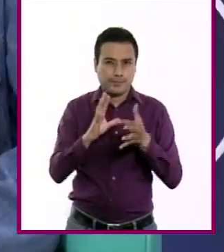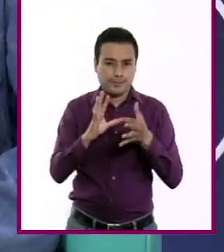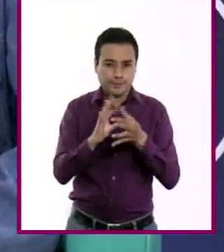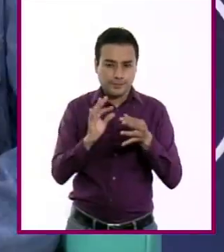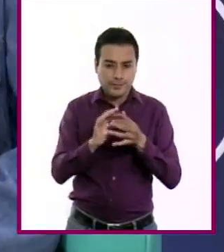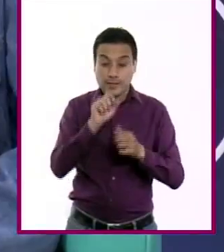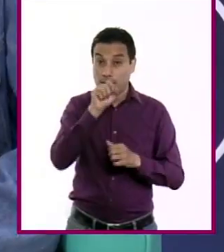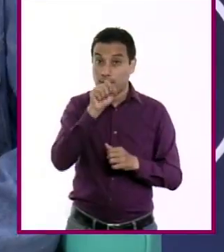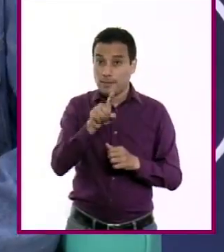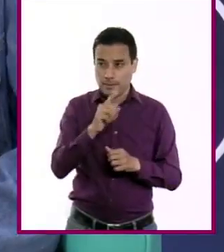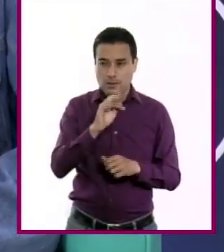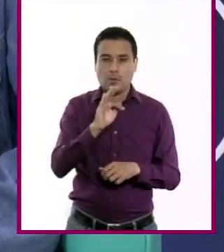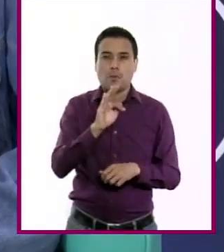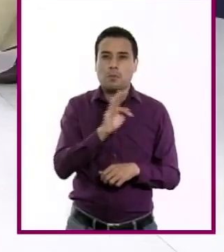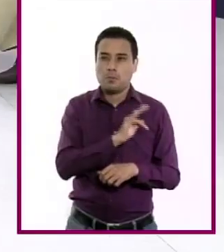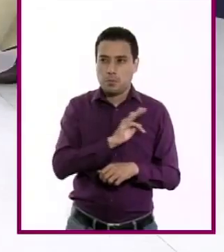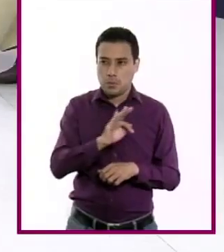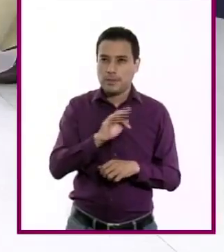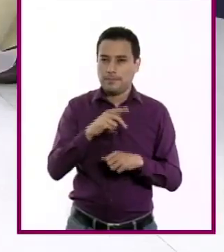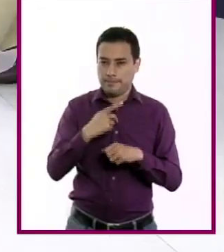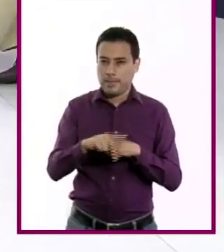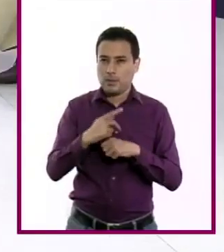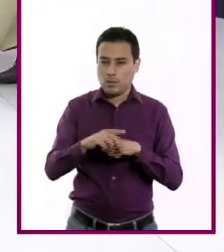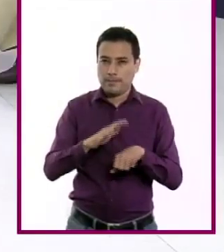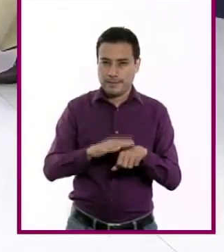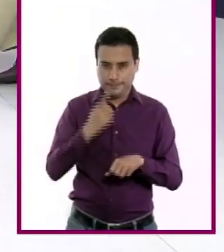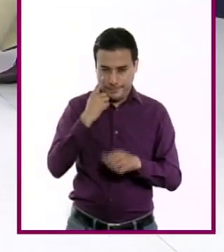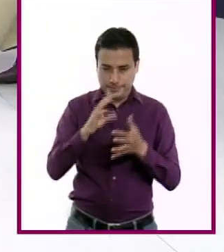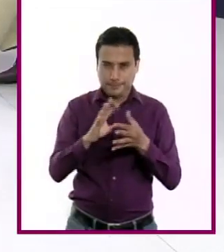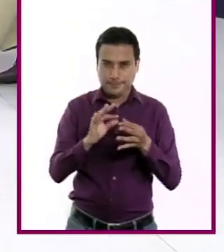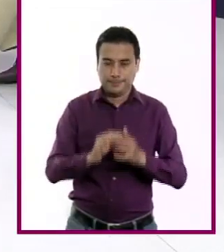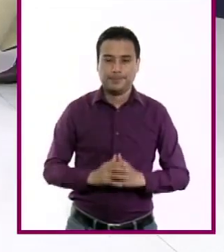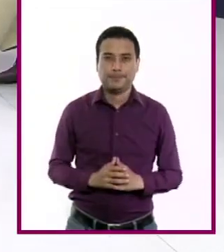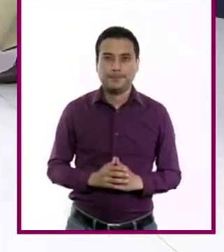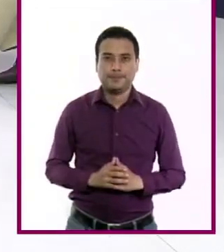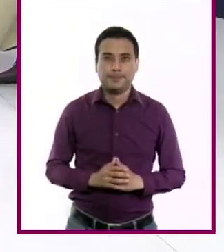a niveles más complejos. ¡Regresamos!